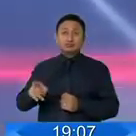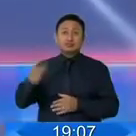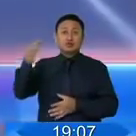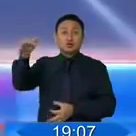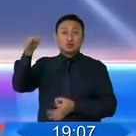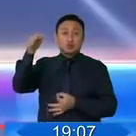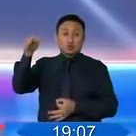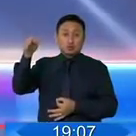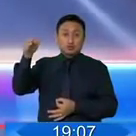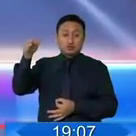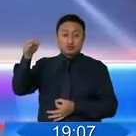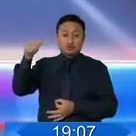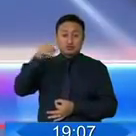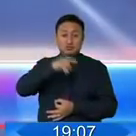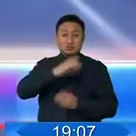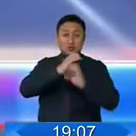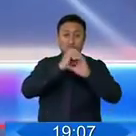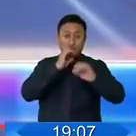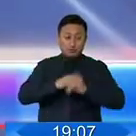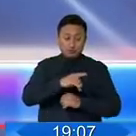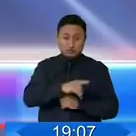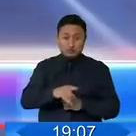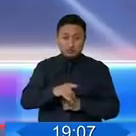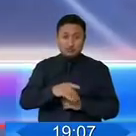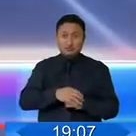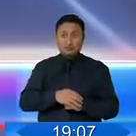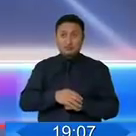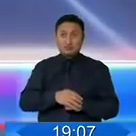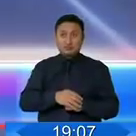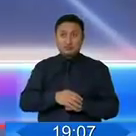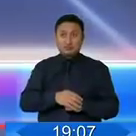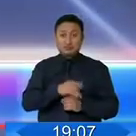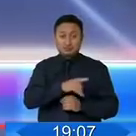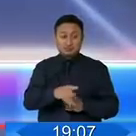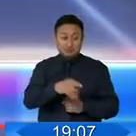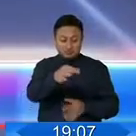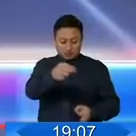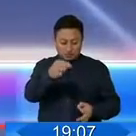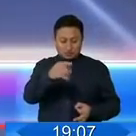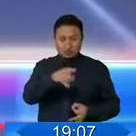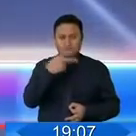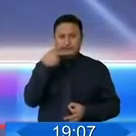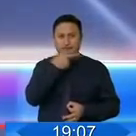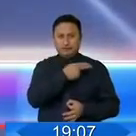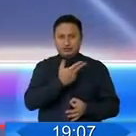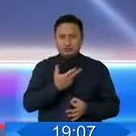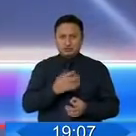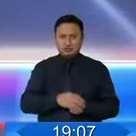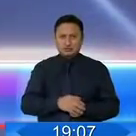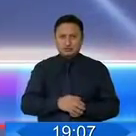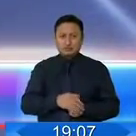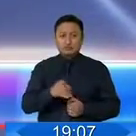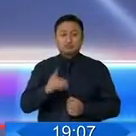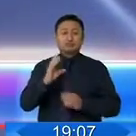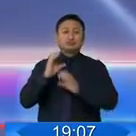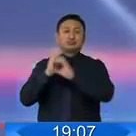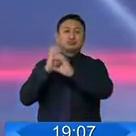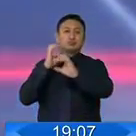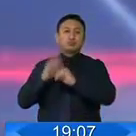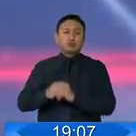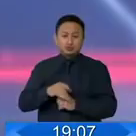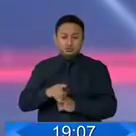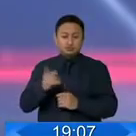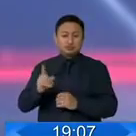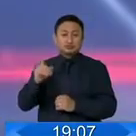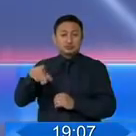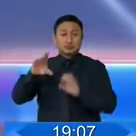encontrados en el bus accidentado en la República del Ecuador son totalmente falsos. El vehículo estaba